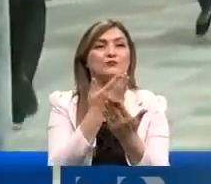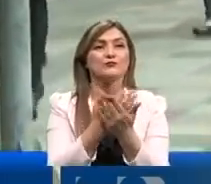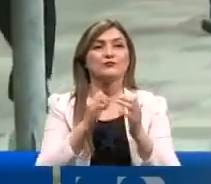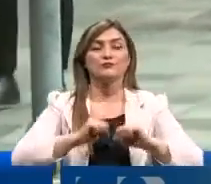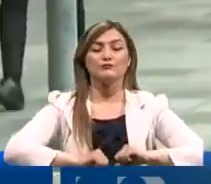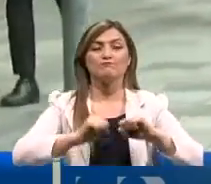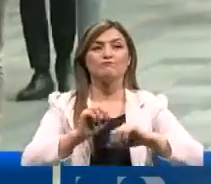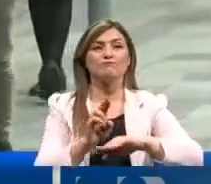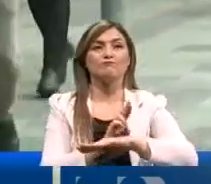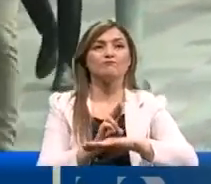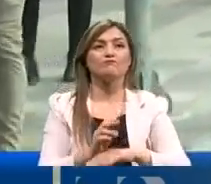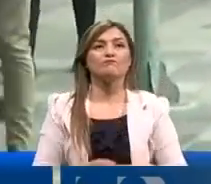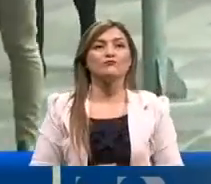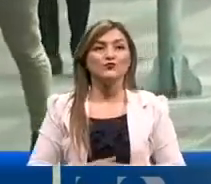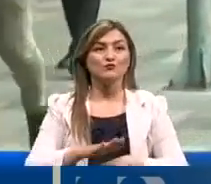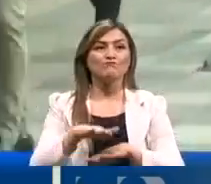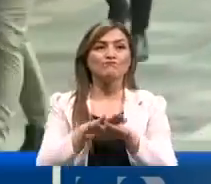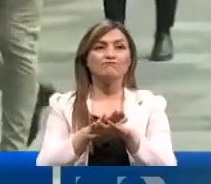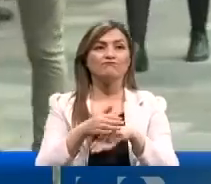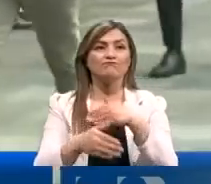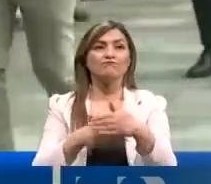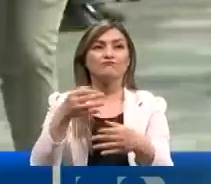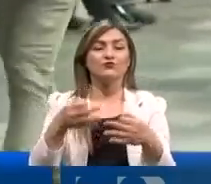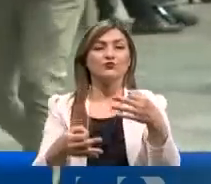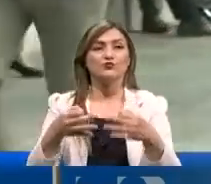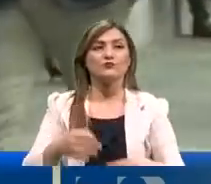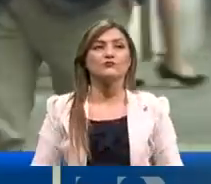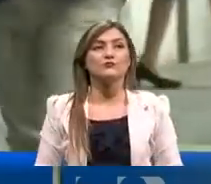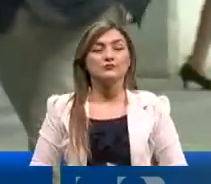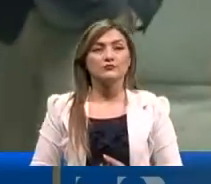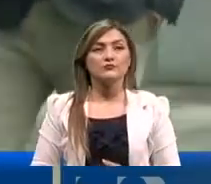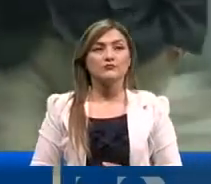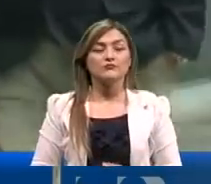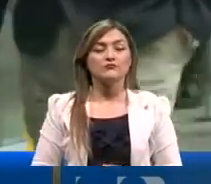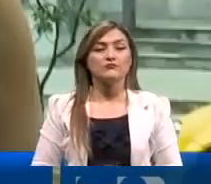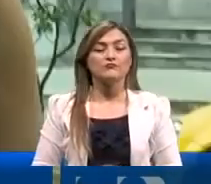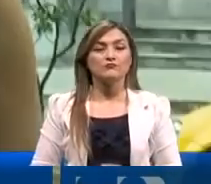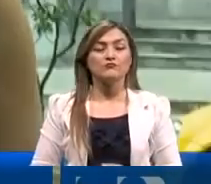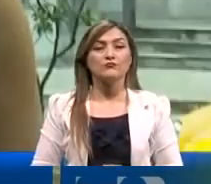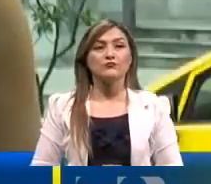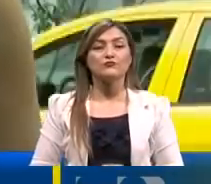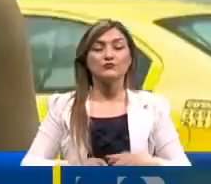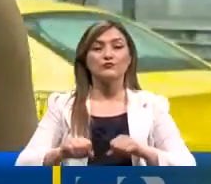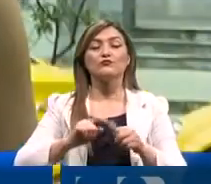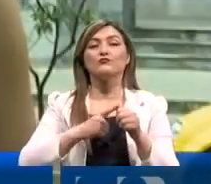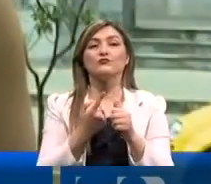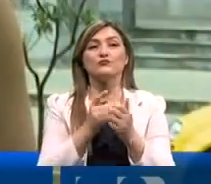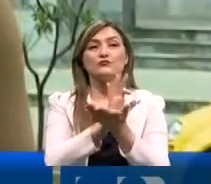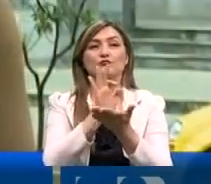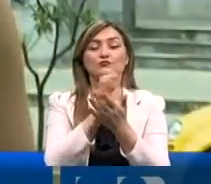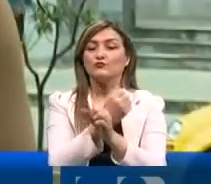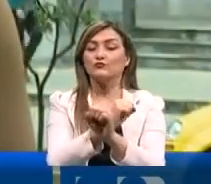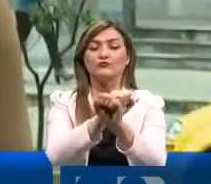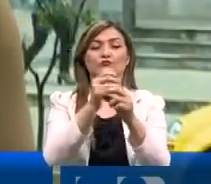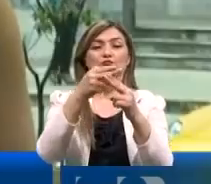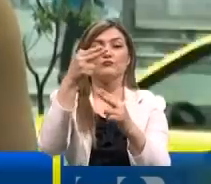podrían llegar a utilizar en caso de llegar a una etapa de juicio. El primero en tomar la palabra durante esta diligencia fue la defensa